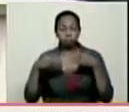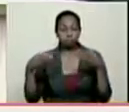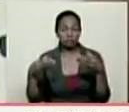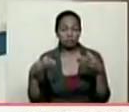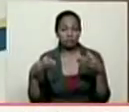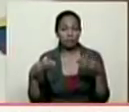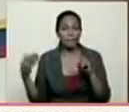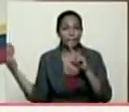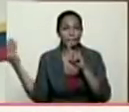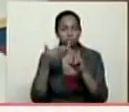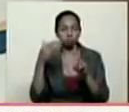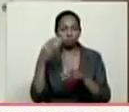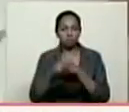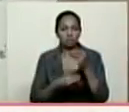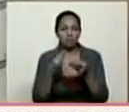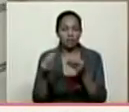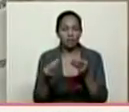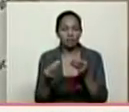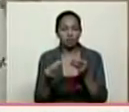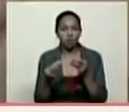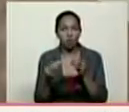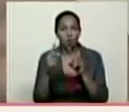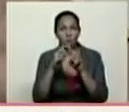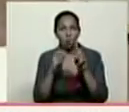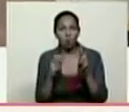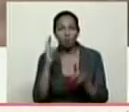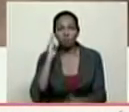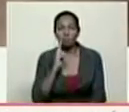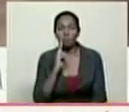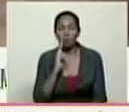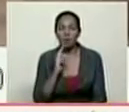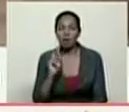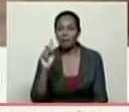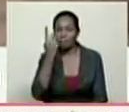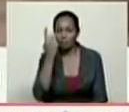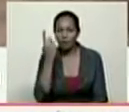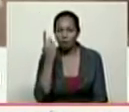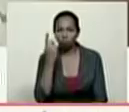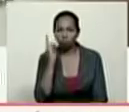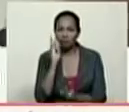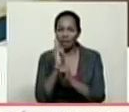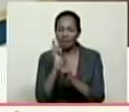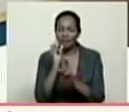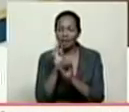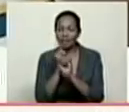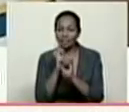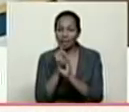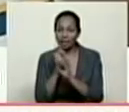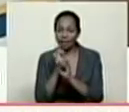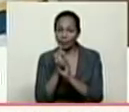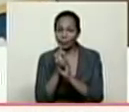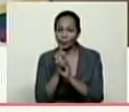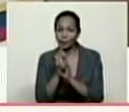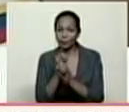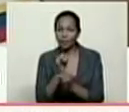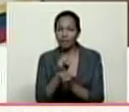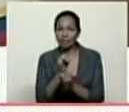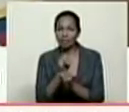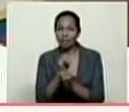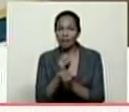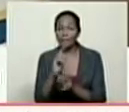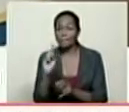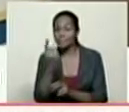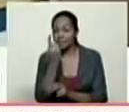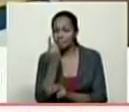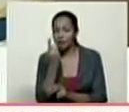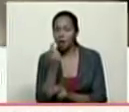Complejo Hidroeléctrico Nacional Simón Bolívar. El ataque cibernético de los pasados días 7 y 9